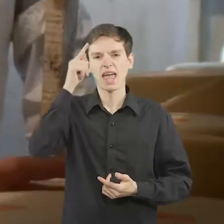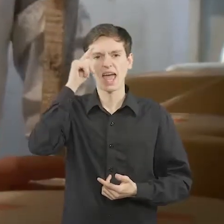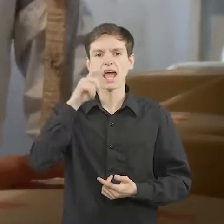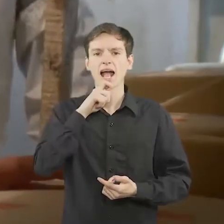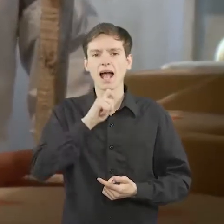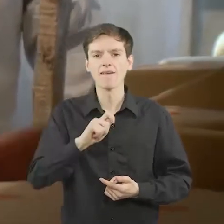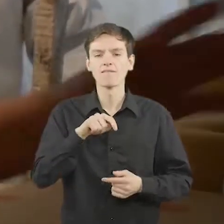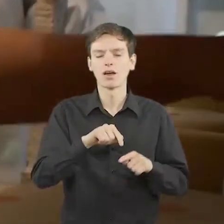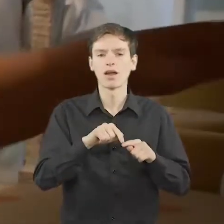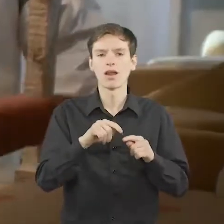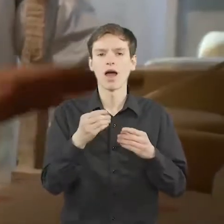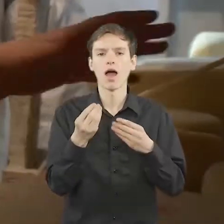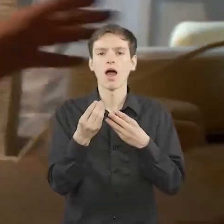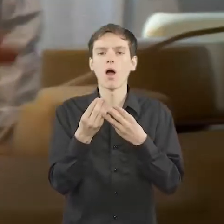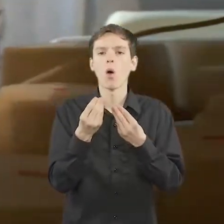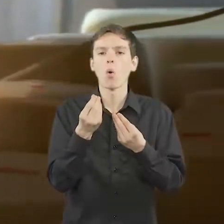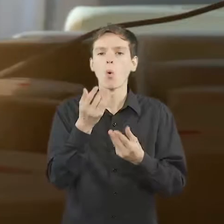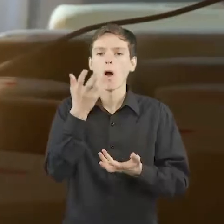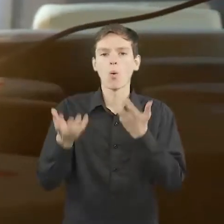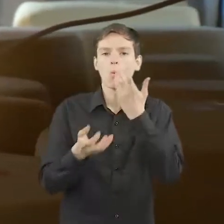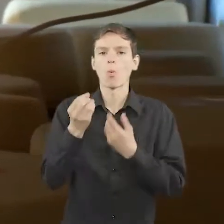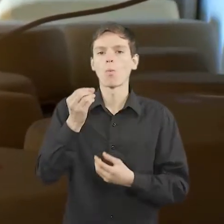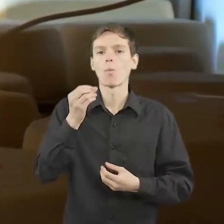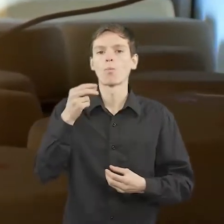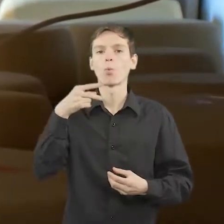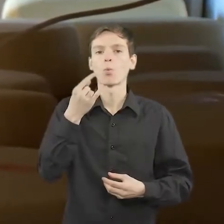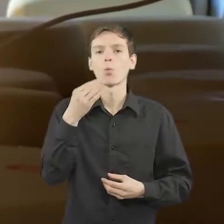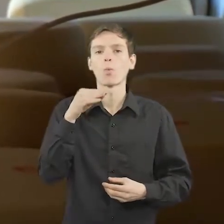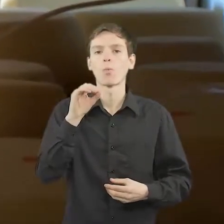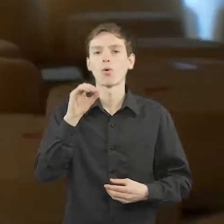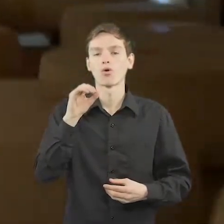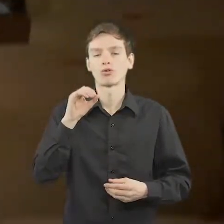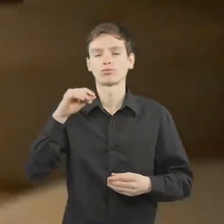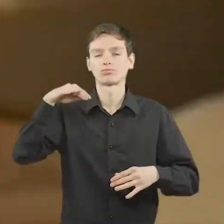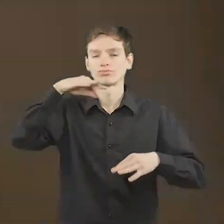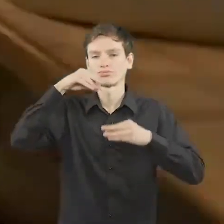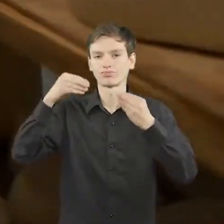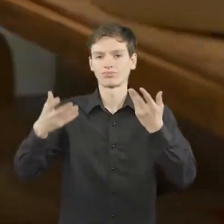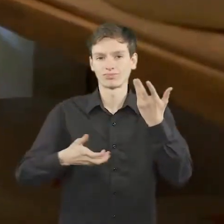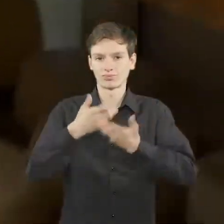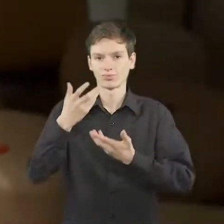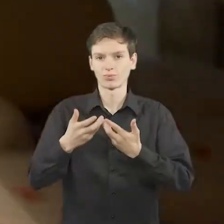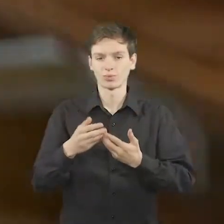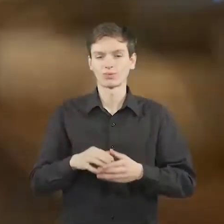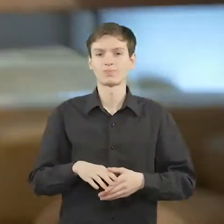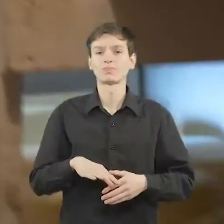cabra ahumado. Todos los que tienen, estos son de cabra, los con Pac-Man son cabra.